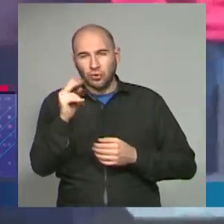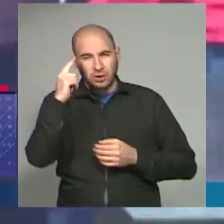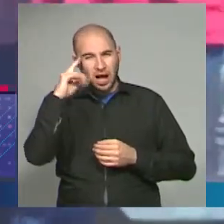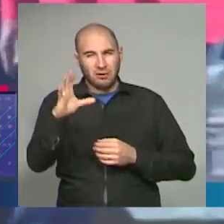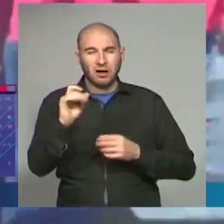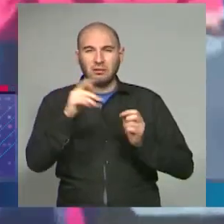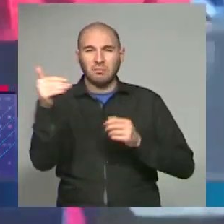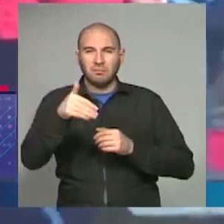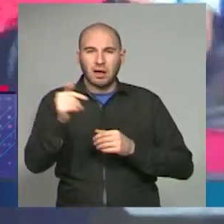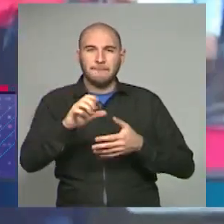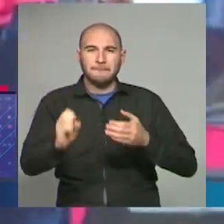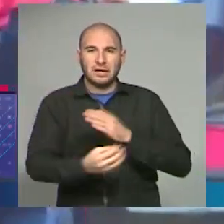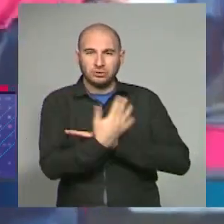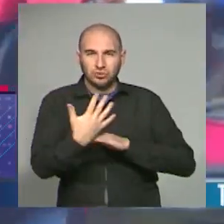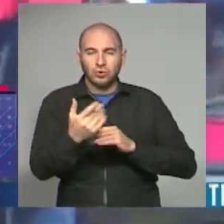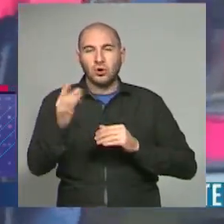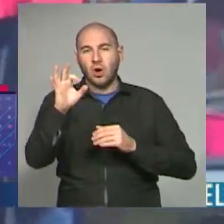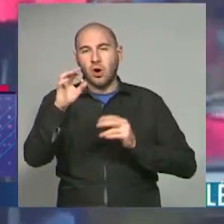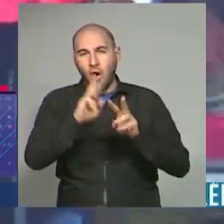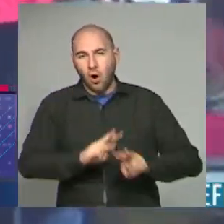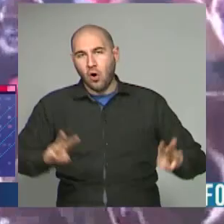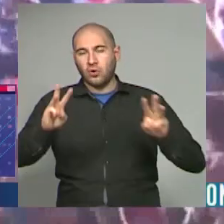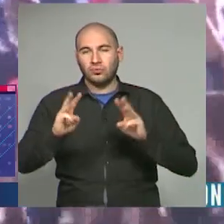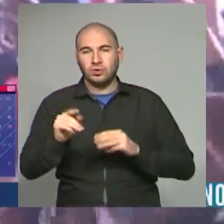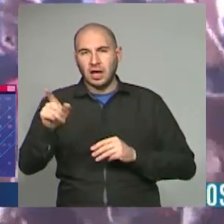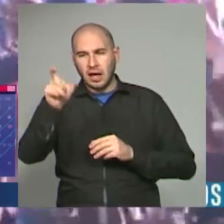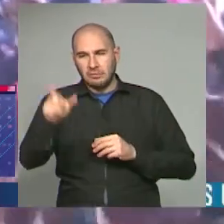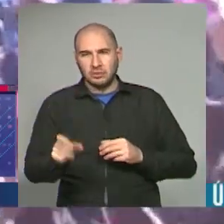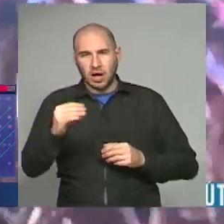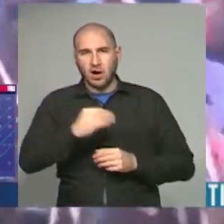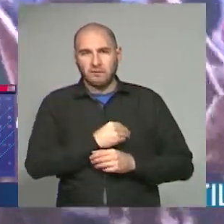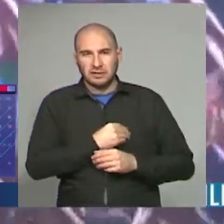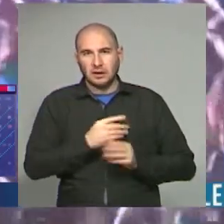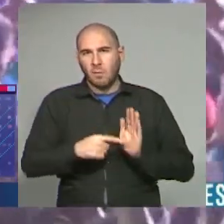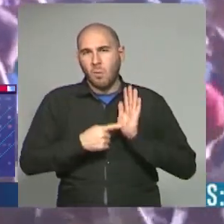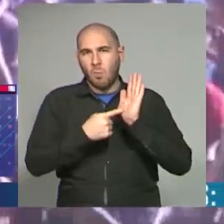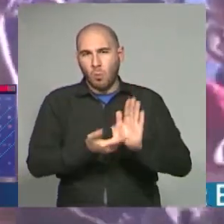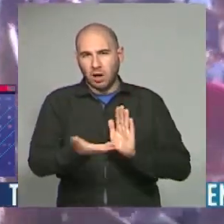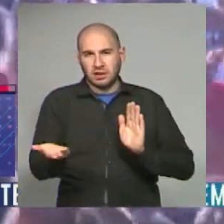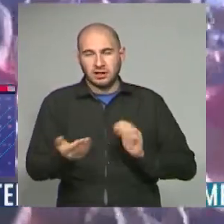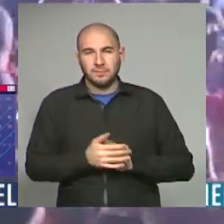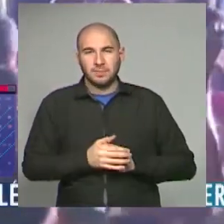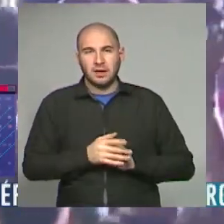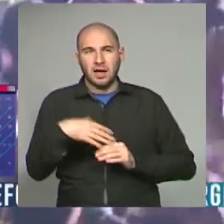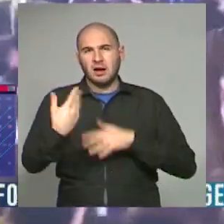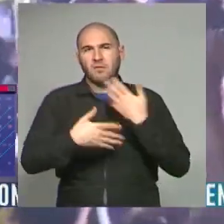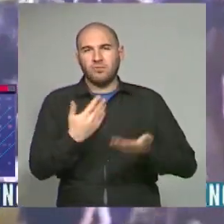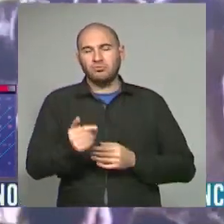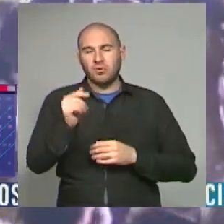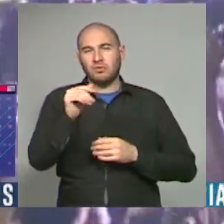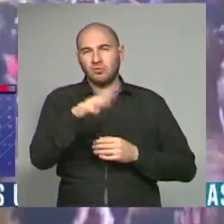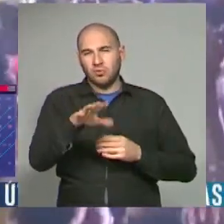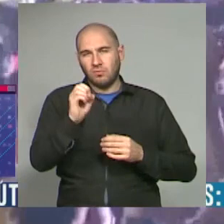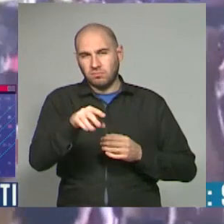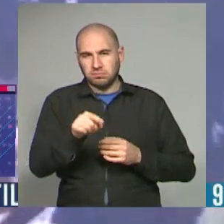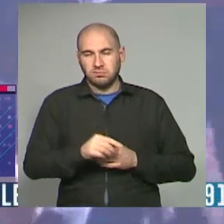recordemos toda la participación de Mercosur, Naciones Unidas, o sea, él era la persona de confianza para mostrar la revolución bolivariana, como ellos